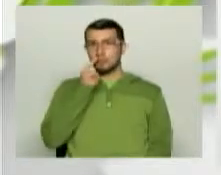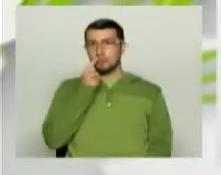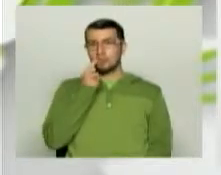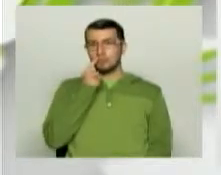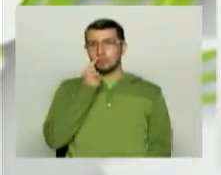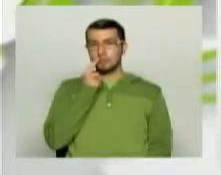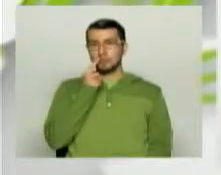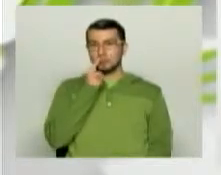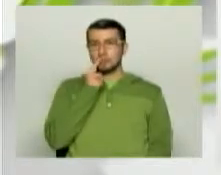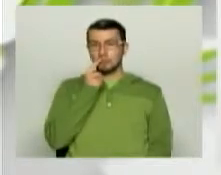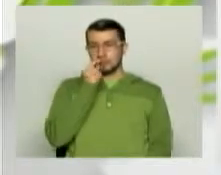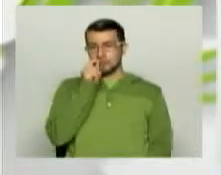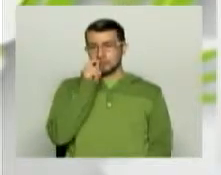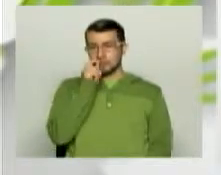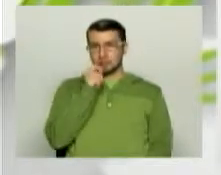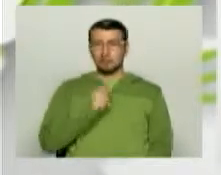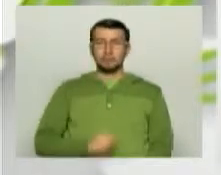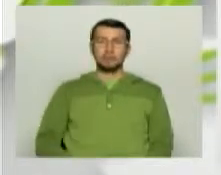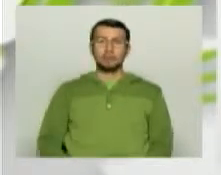Música